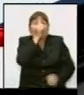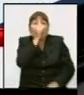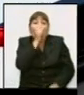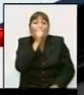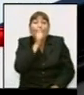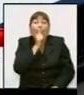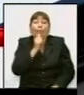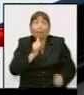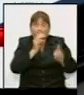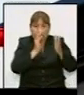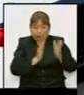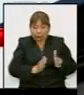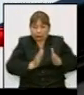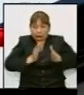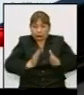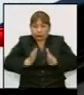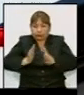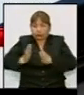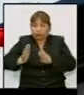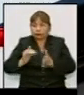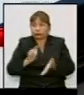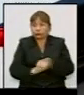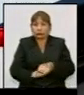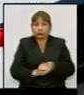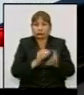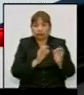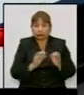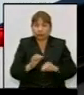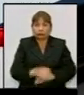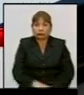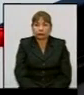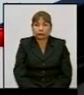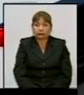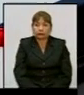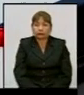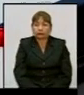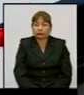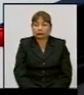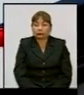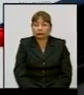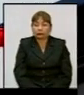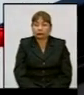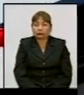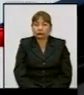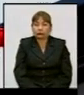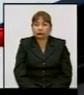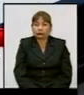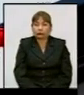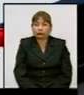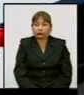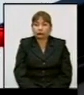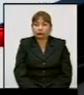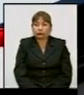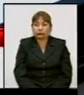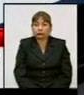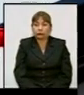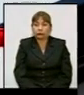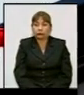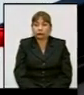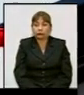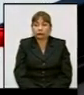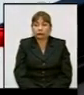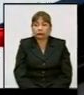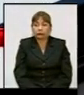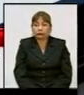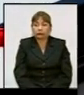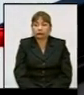el procesamiento de la información. Y que son puntos importantes a conocer porque nos permiten a nosotros tener una visión de qué